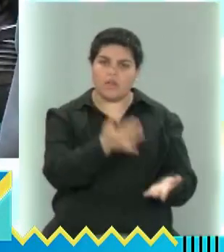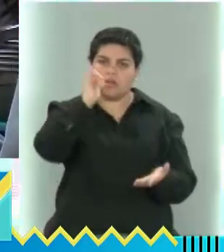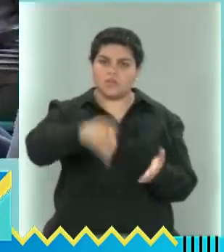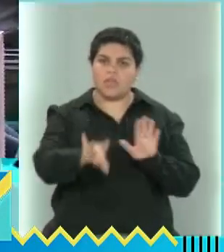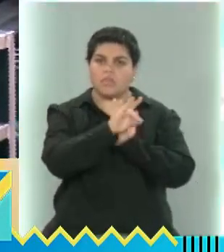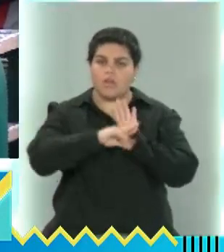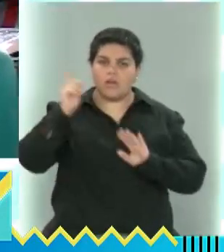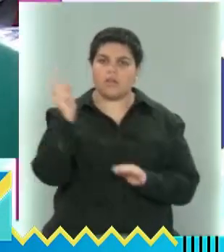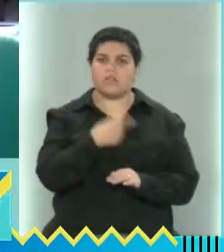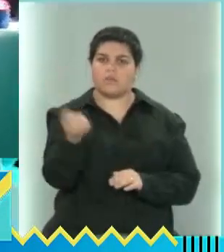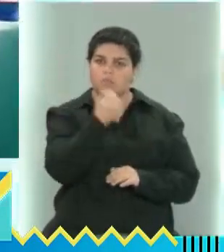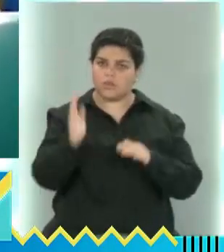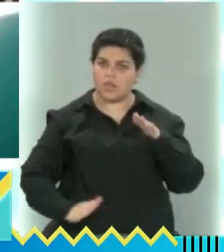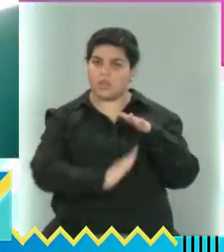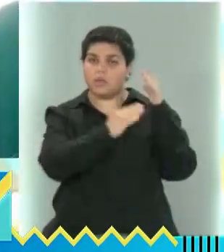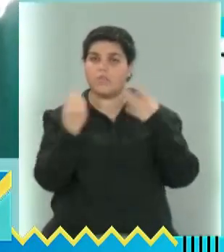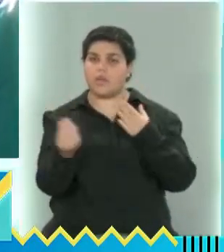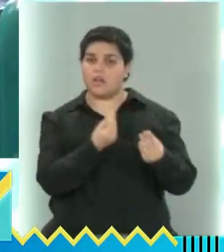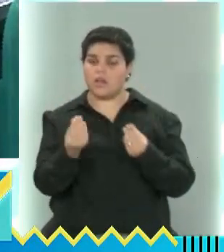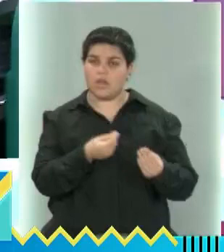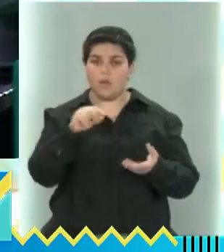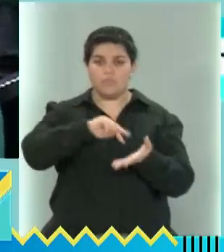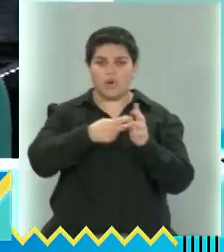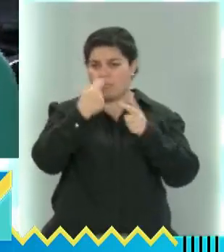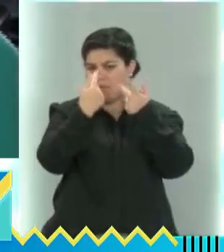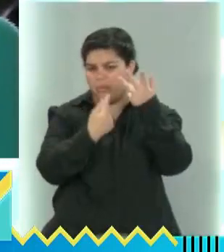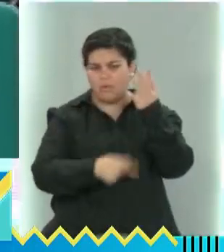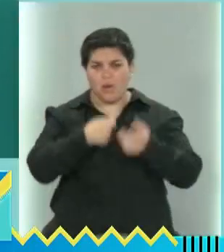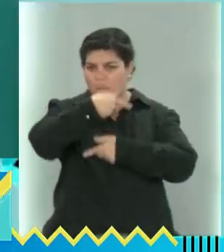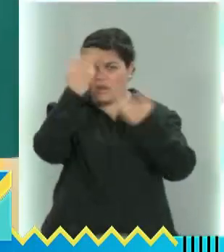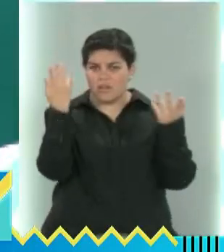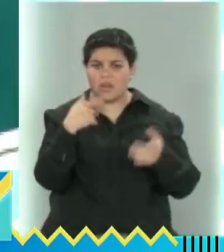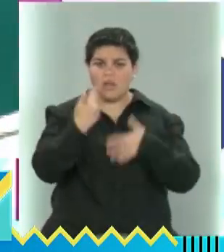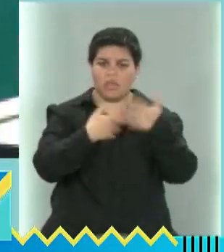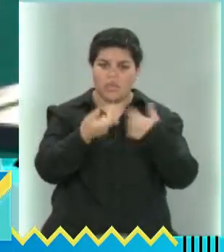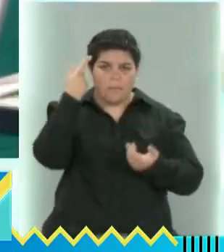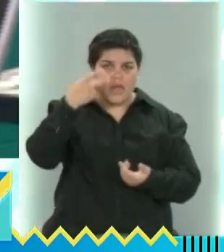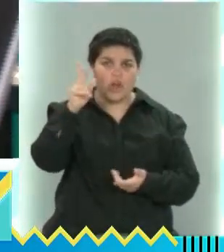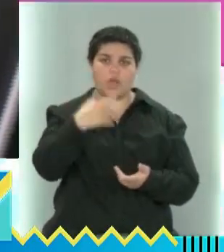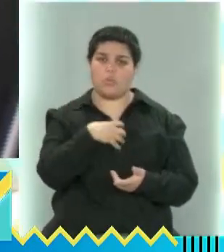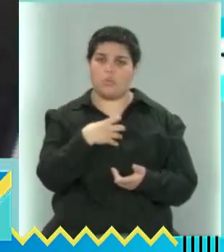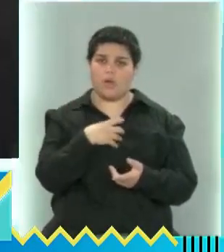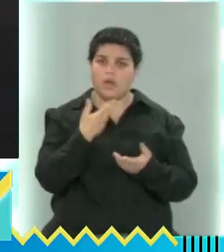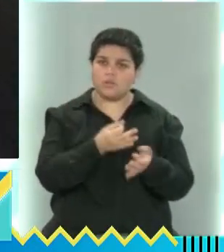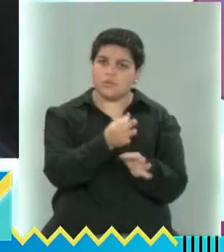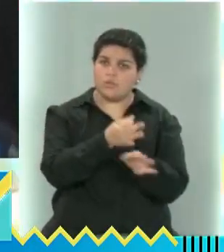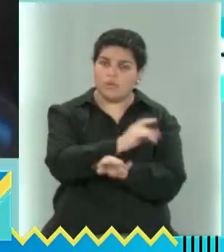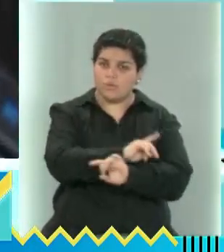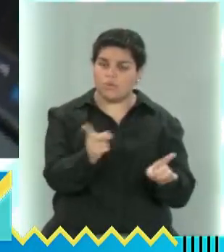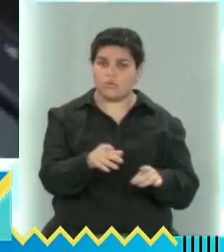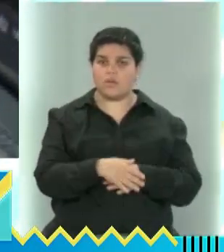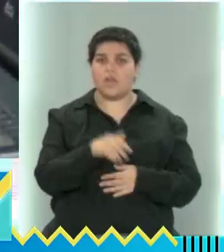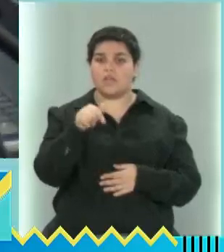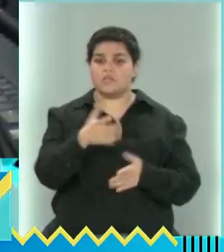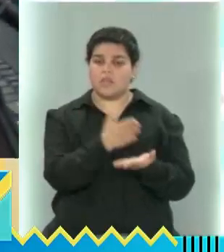decretada un derecho esencial para que ningún de estos conflictos pueda ya alterar más la educación de los chicos, ¿no? Y ese derecho